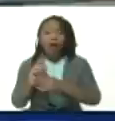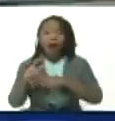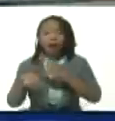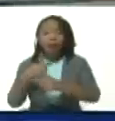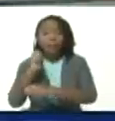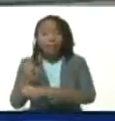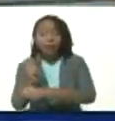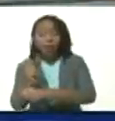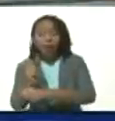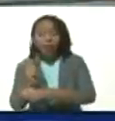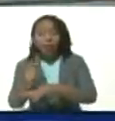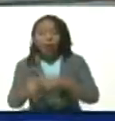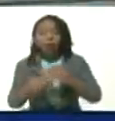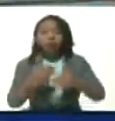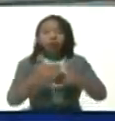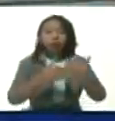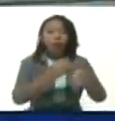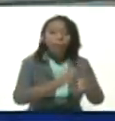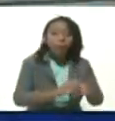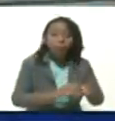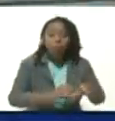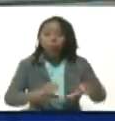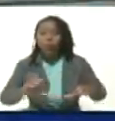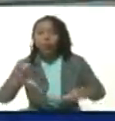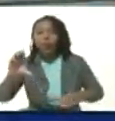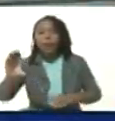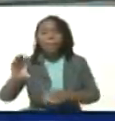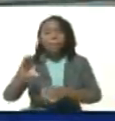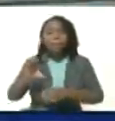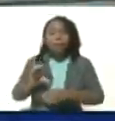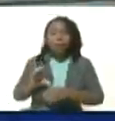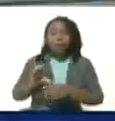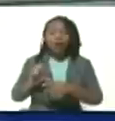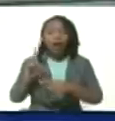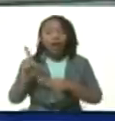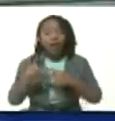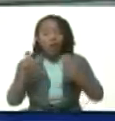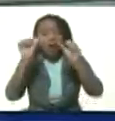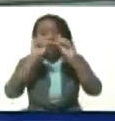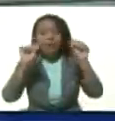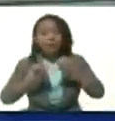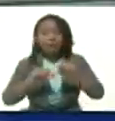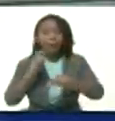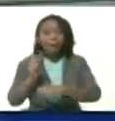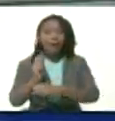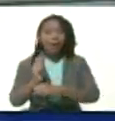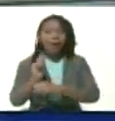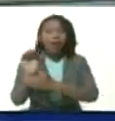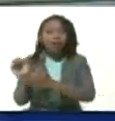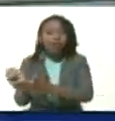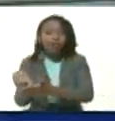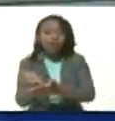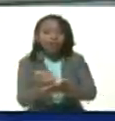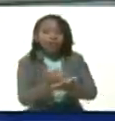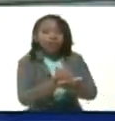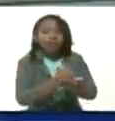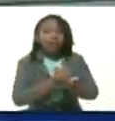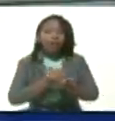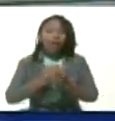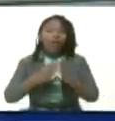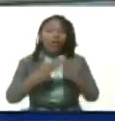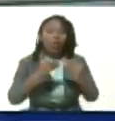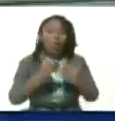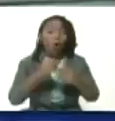¿verdad? El sistema impositivo, llamado sistema tributario, es para recoger, y todo el